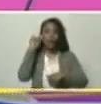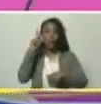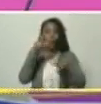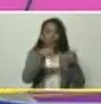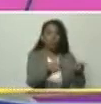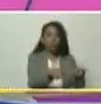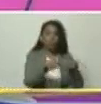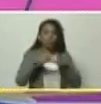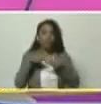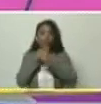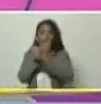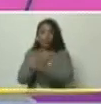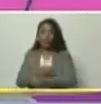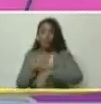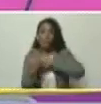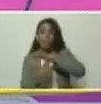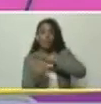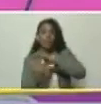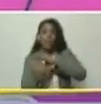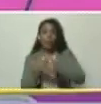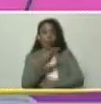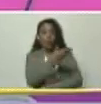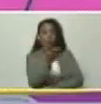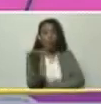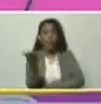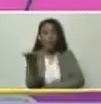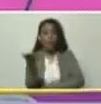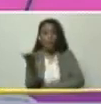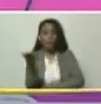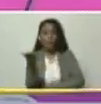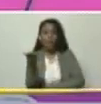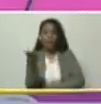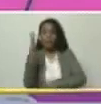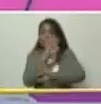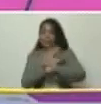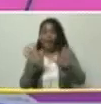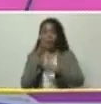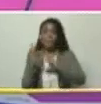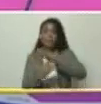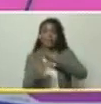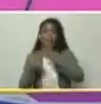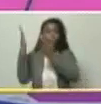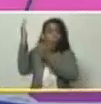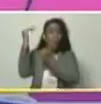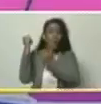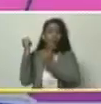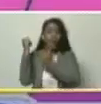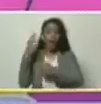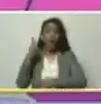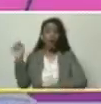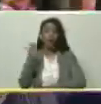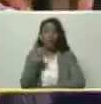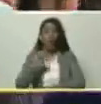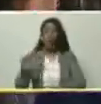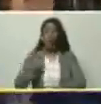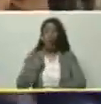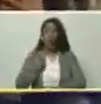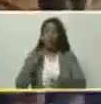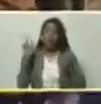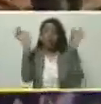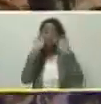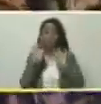título de bachiller. Ustedes son bachilleres de la esperanza, no son cualquier tipo